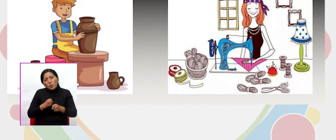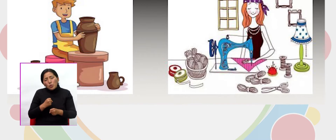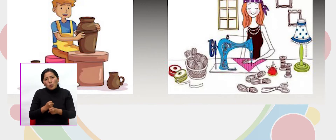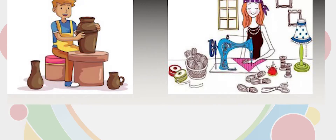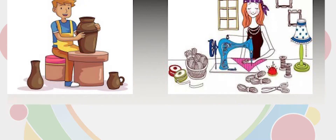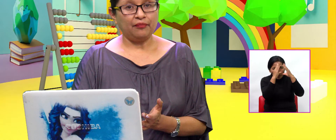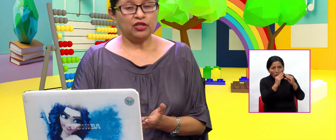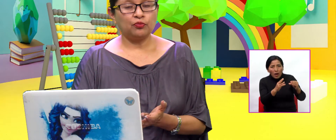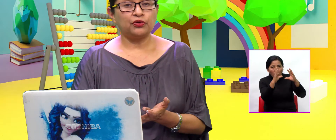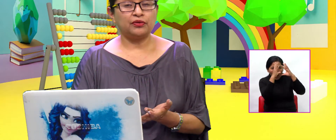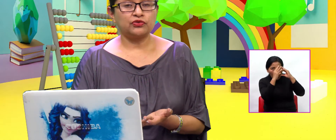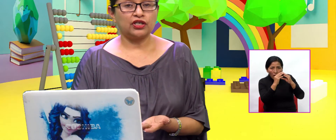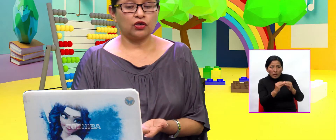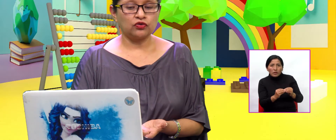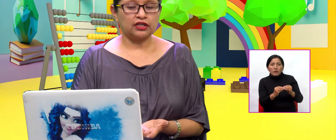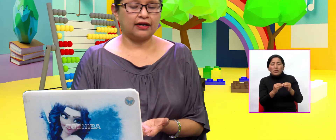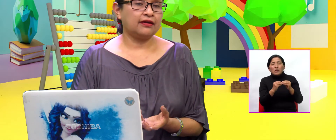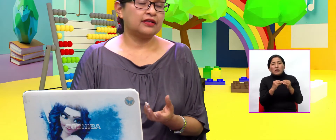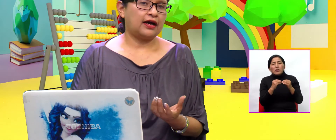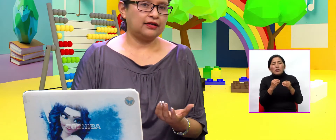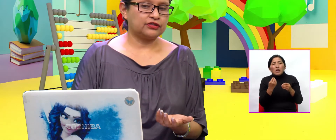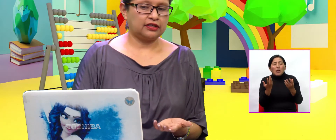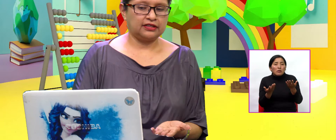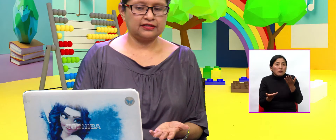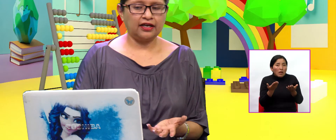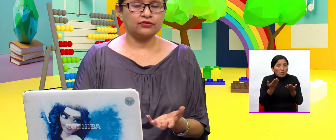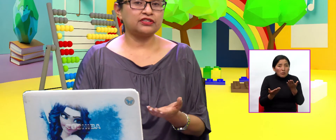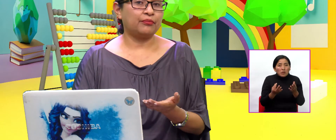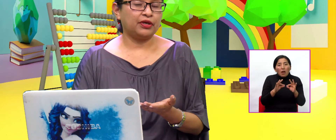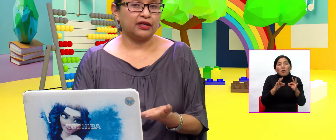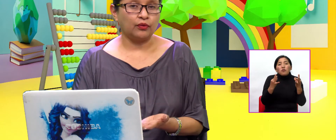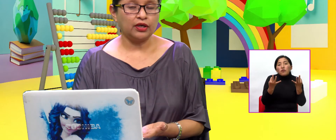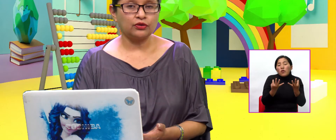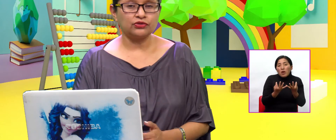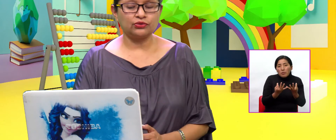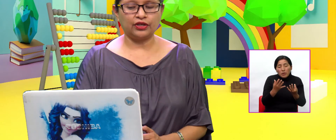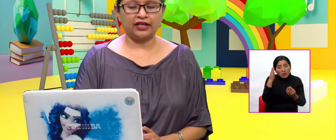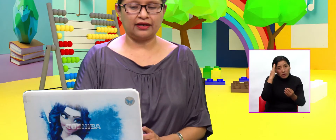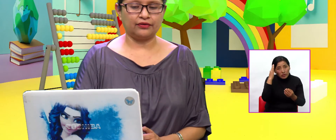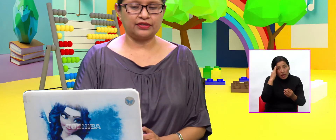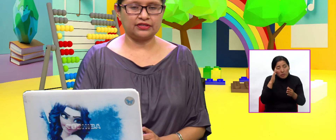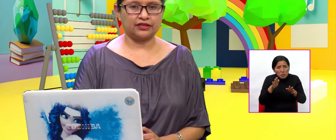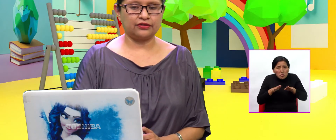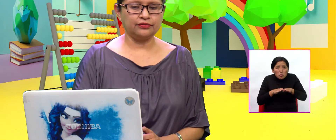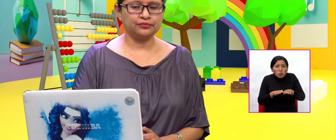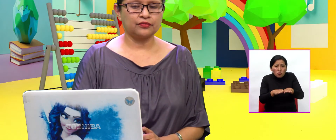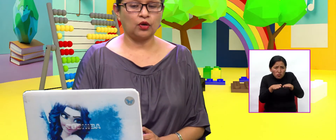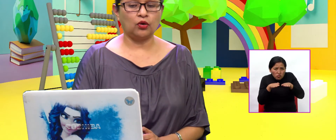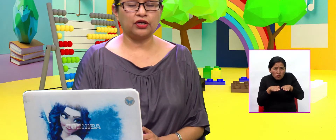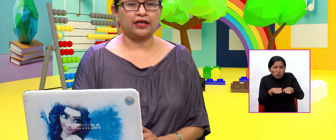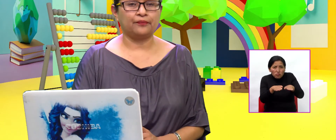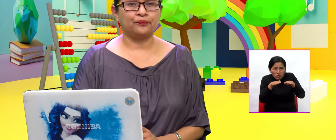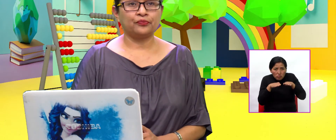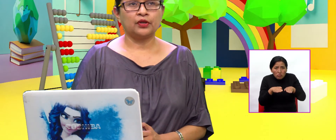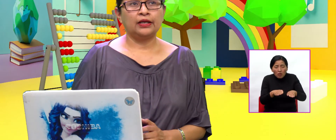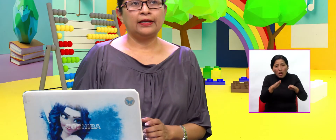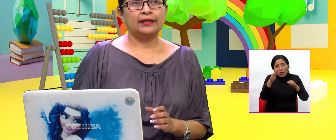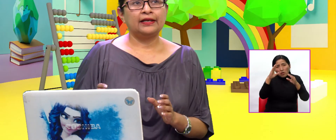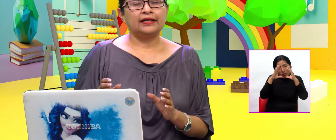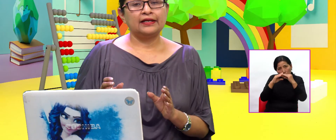En este ámbito podemos encontrar a los artesanos También a una costurera ¿No es cierto? Ok